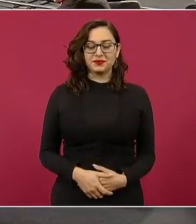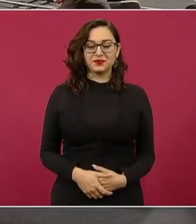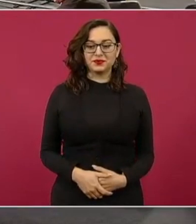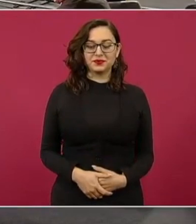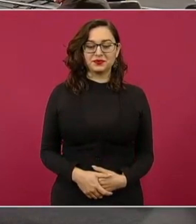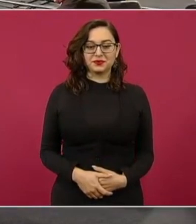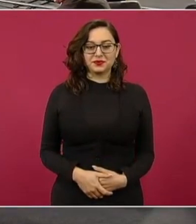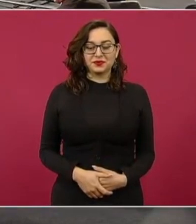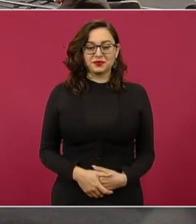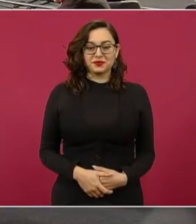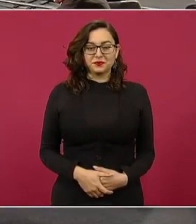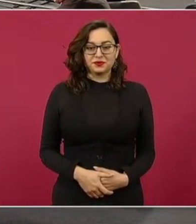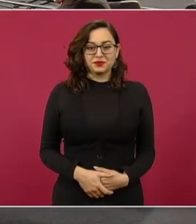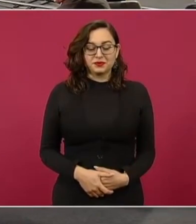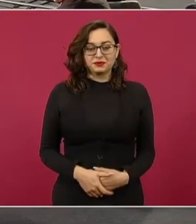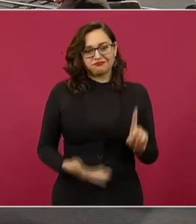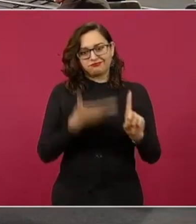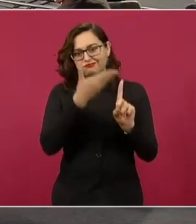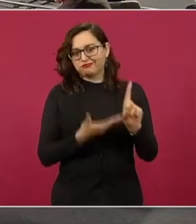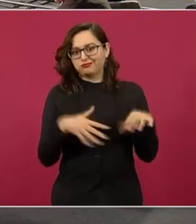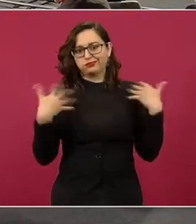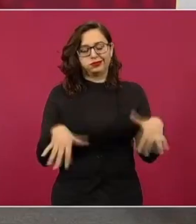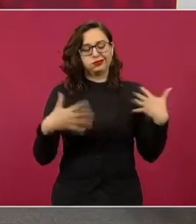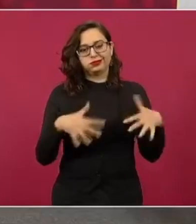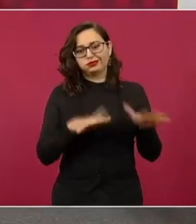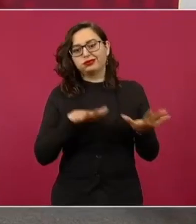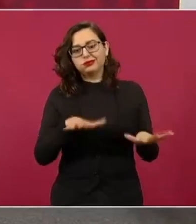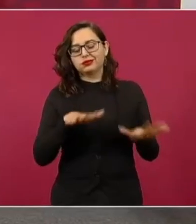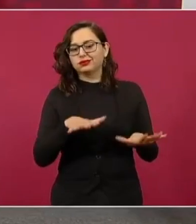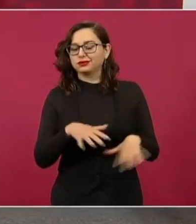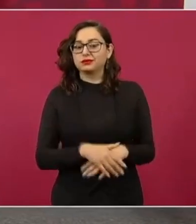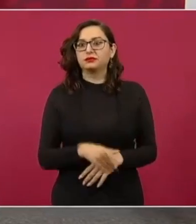tiene cosas extraordinarias para los jóvenes.